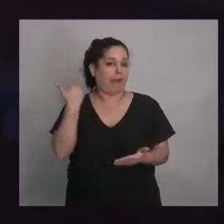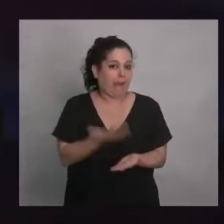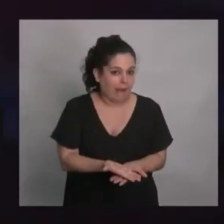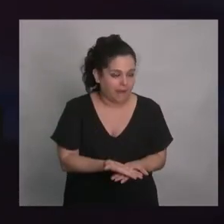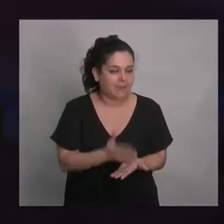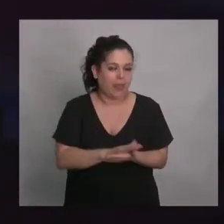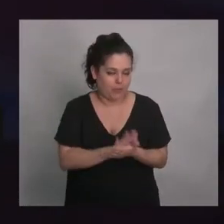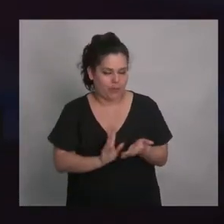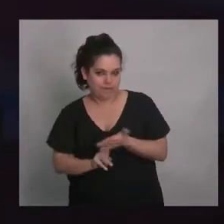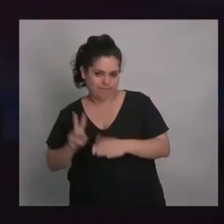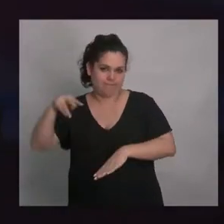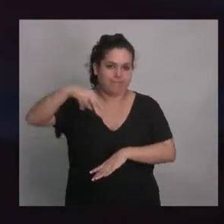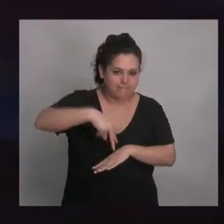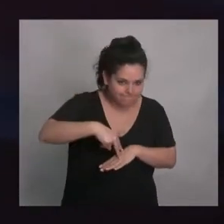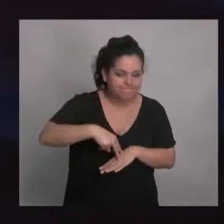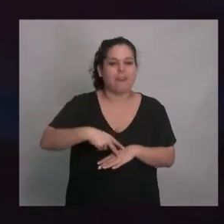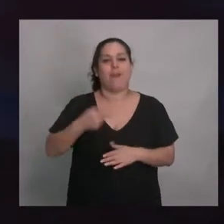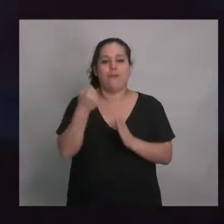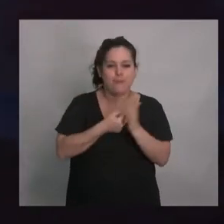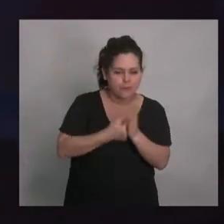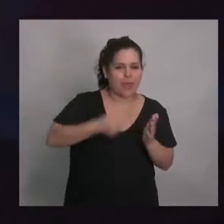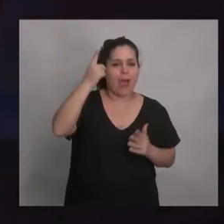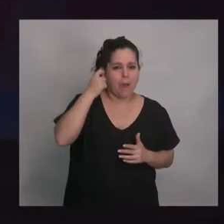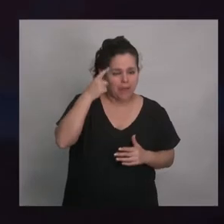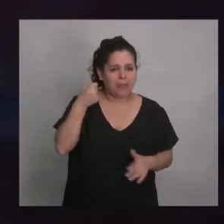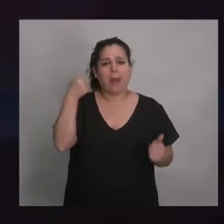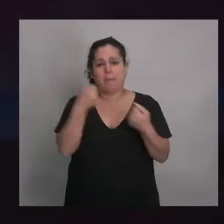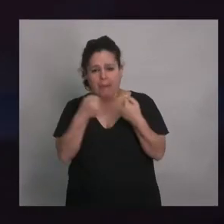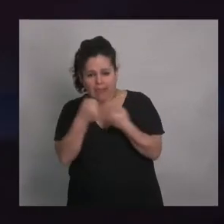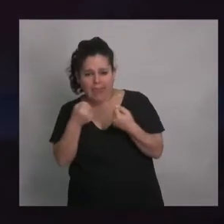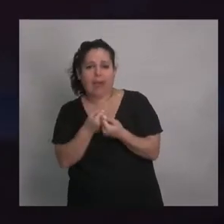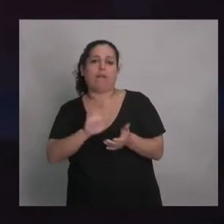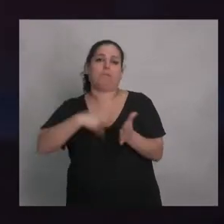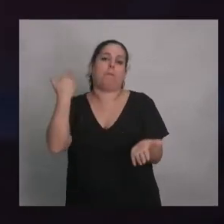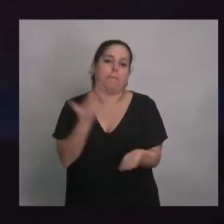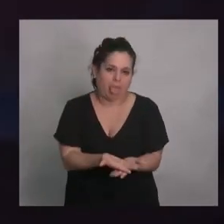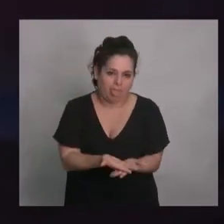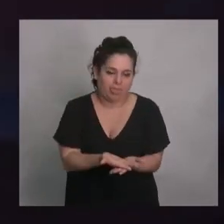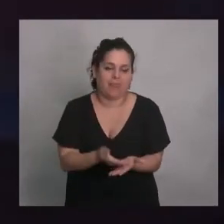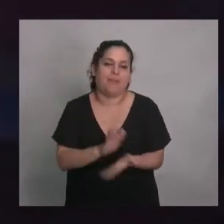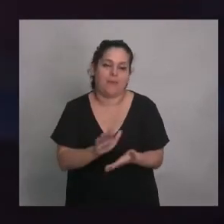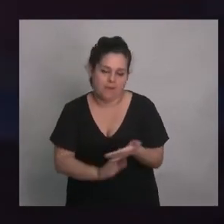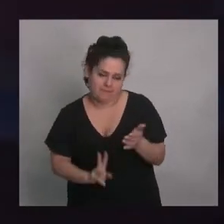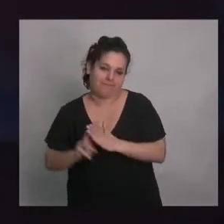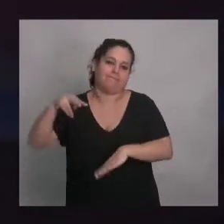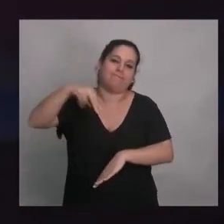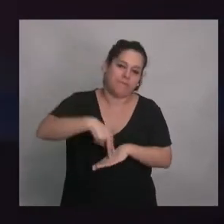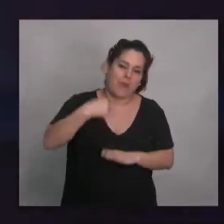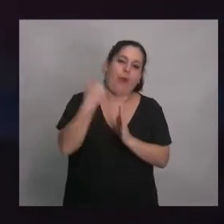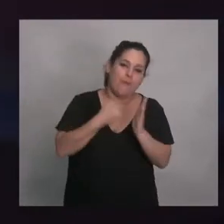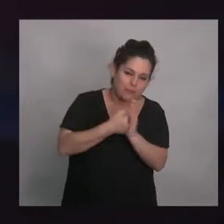volver a levantarse luchar aprender pelear vencer volver a caer se podría levantarse luchar pelear